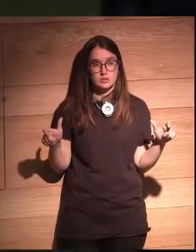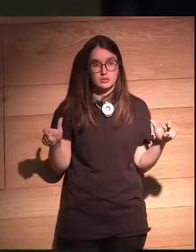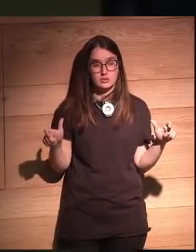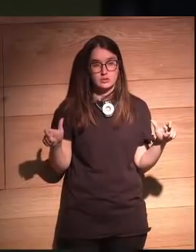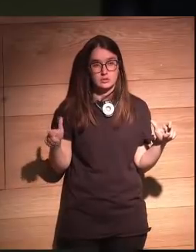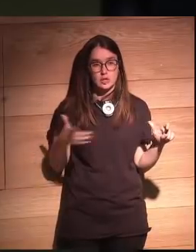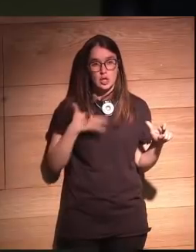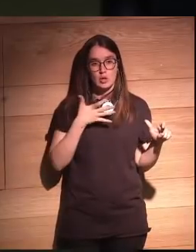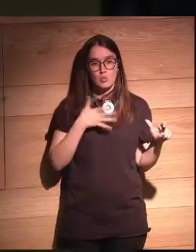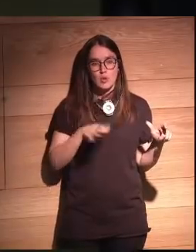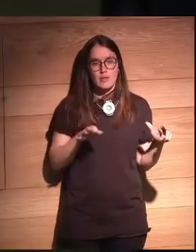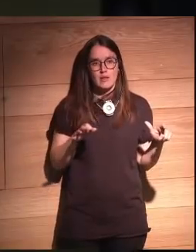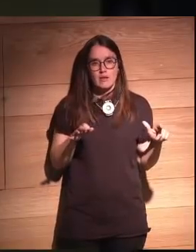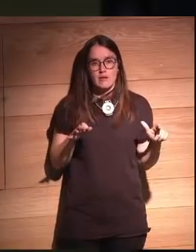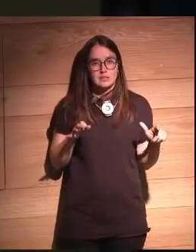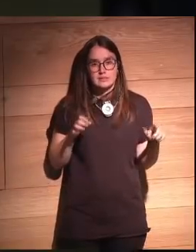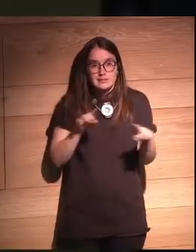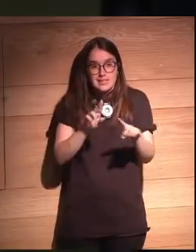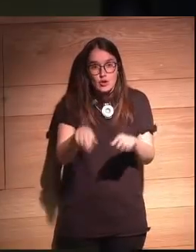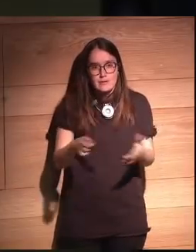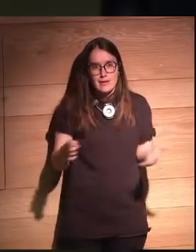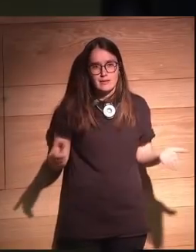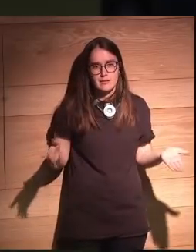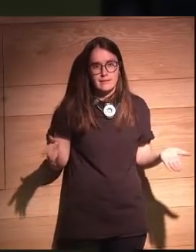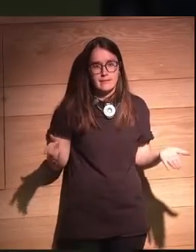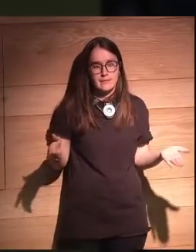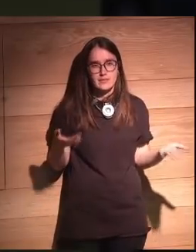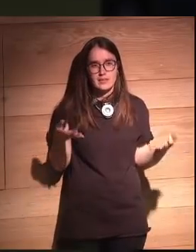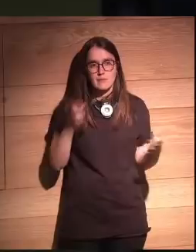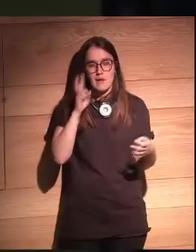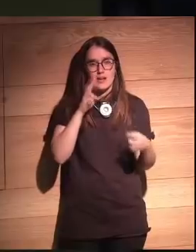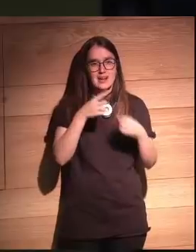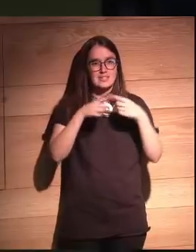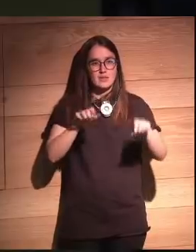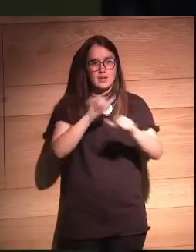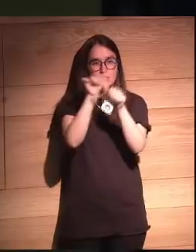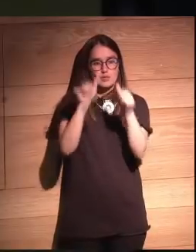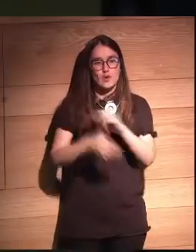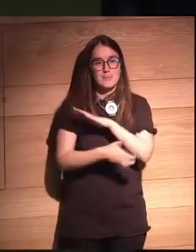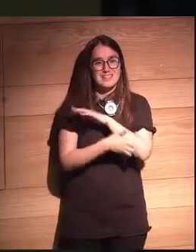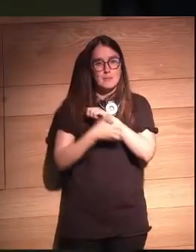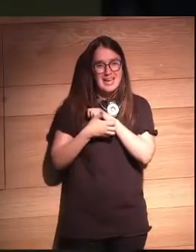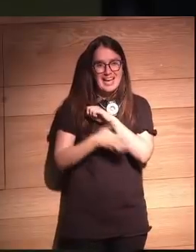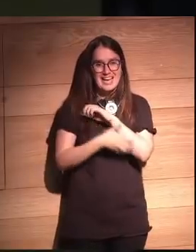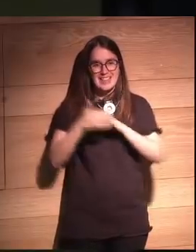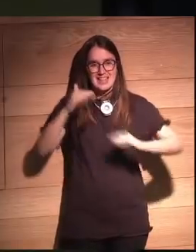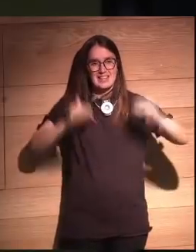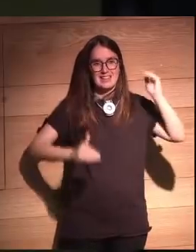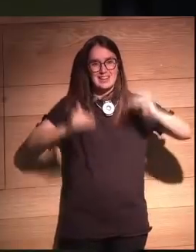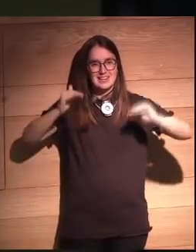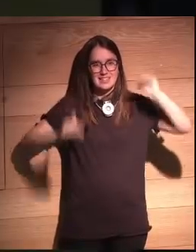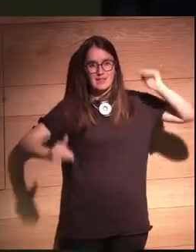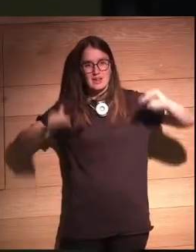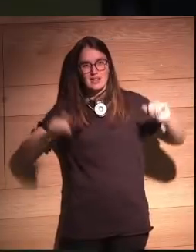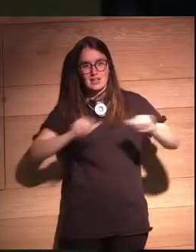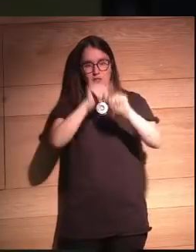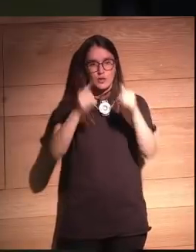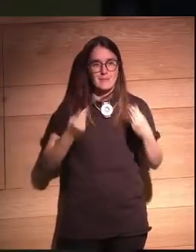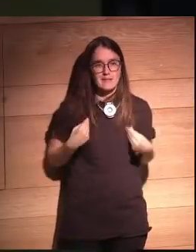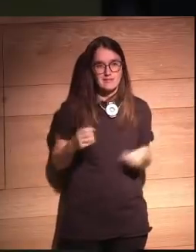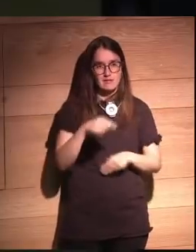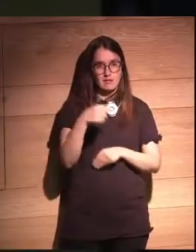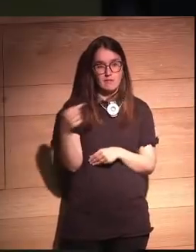de lo que puede depender ya no está ahí. O sea, hay que ver las diferentes formas de precariedad y de inestabilidad y las diferentes formas de